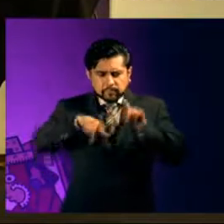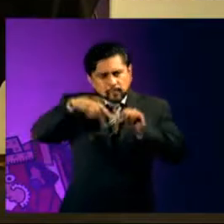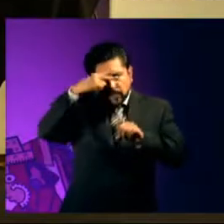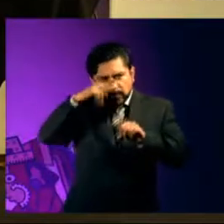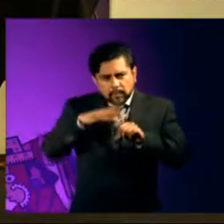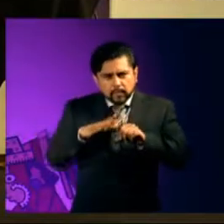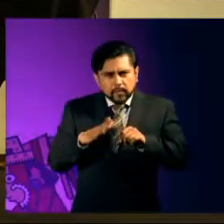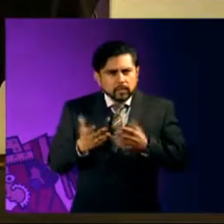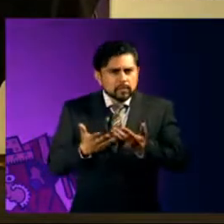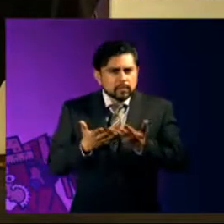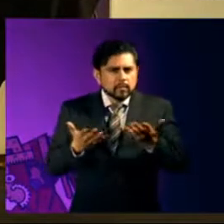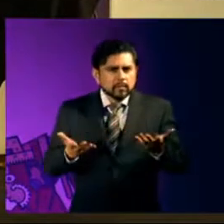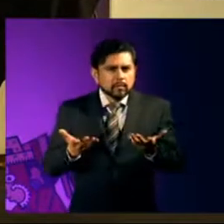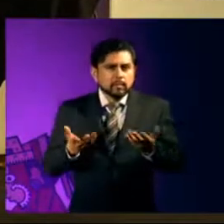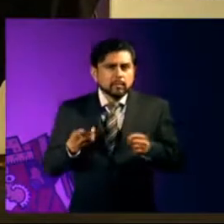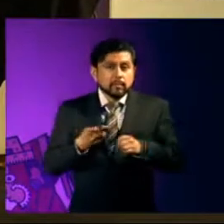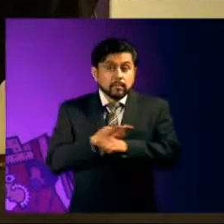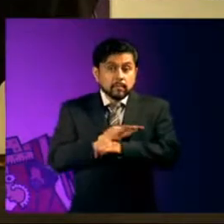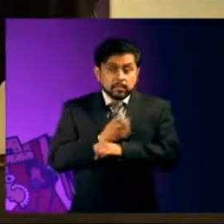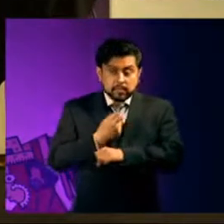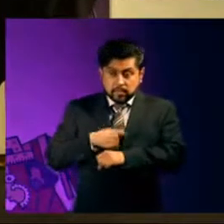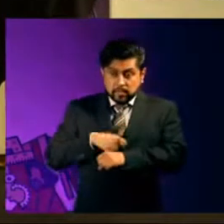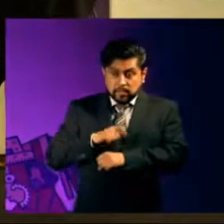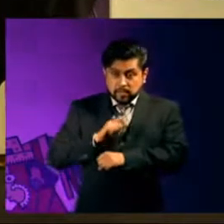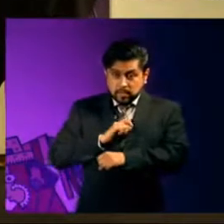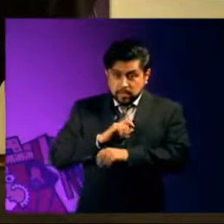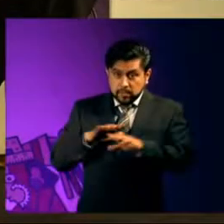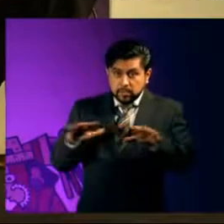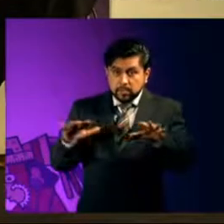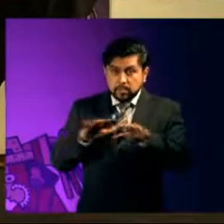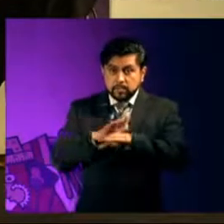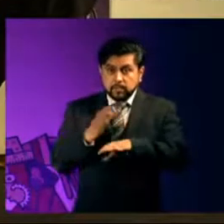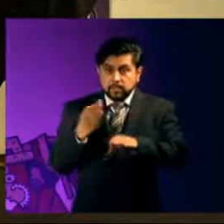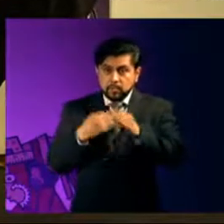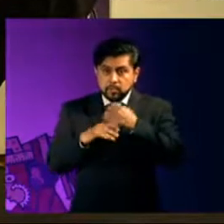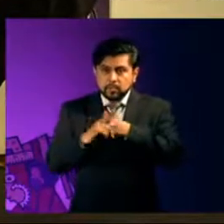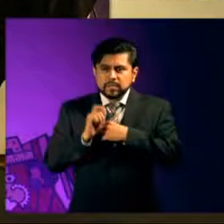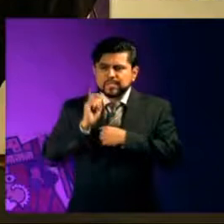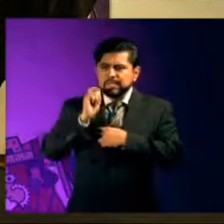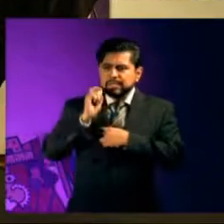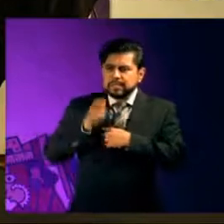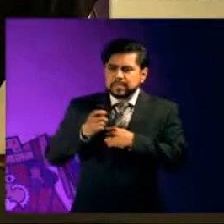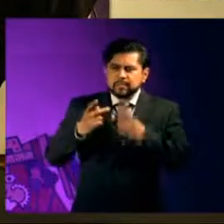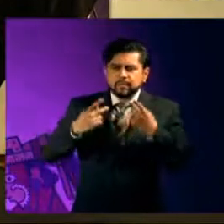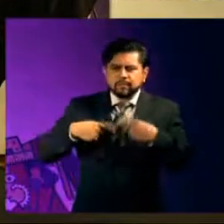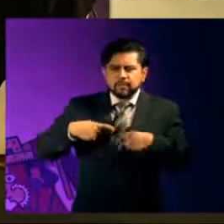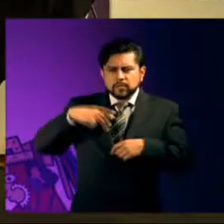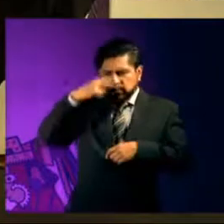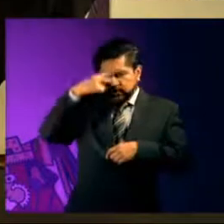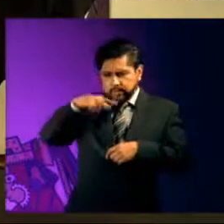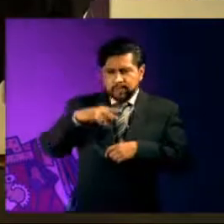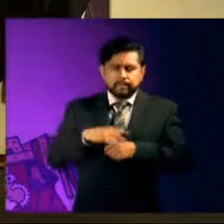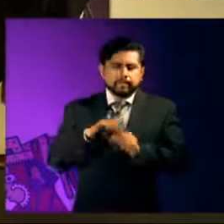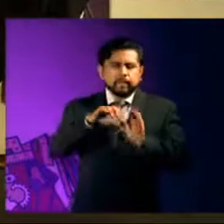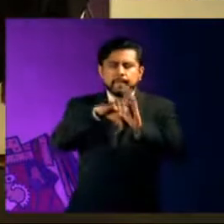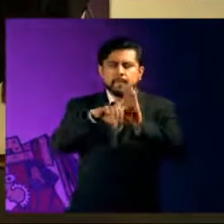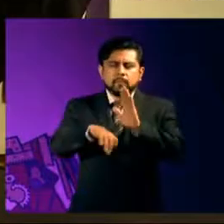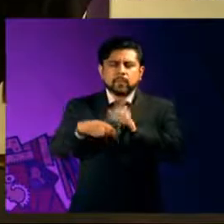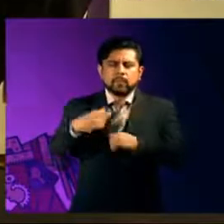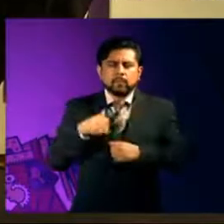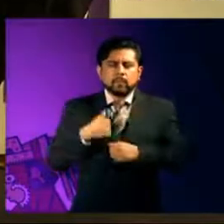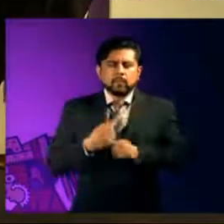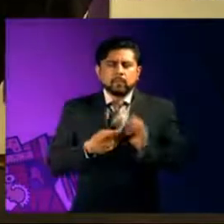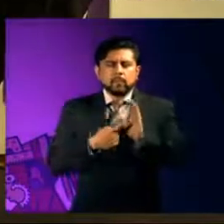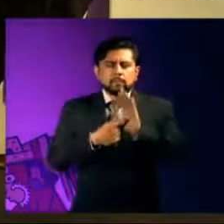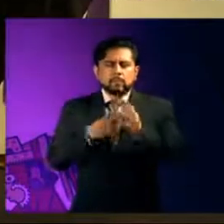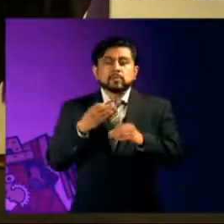está cambiando la identidad de lo que somos de lo que significa ser mexicano y les pongo un ejemplo muy sencillo ahorita